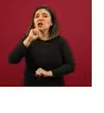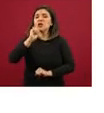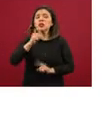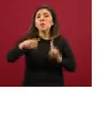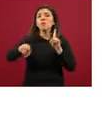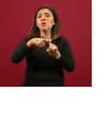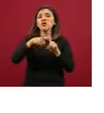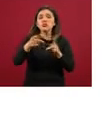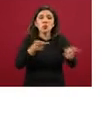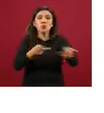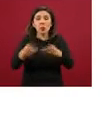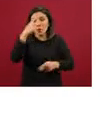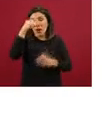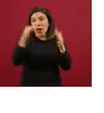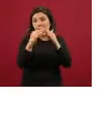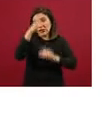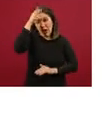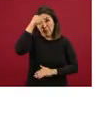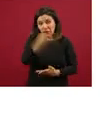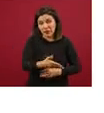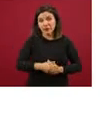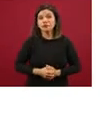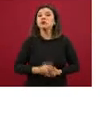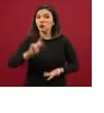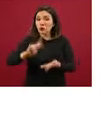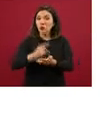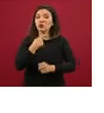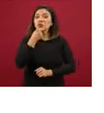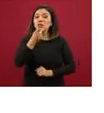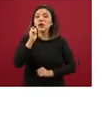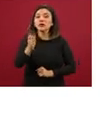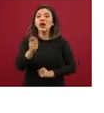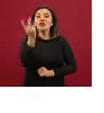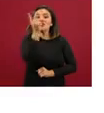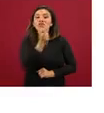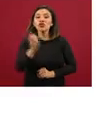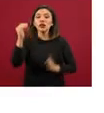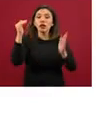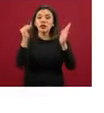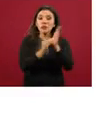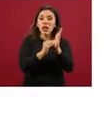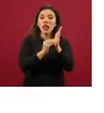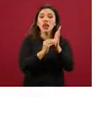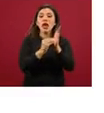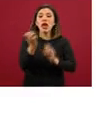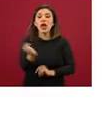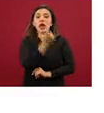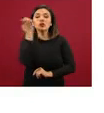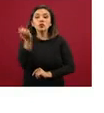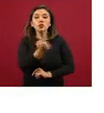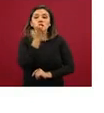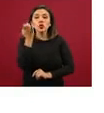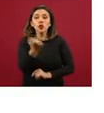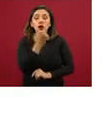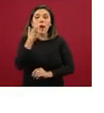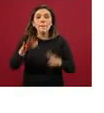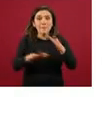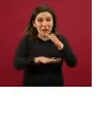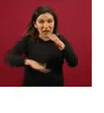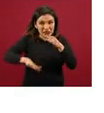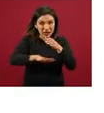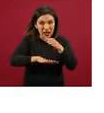positiva la estrategia Aprende en Casa. Repito, son 200,000 escuelas